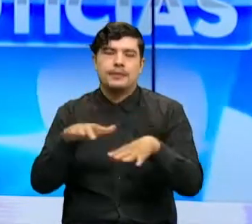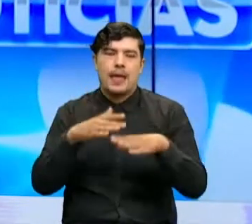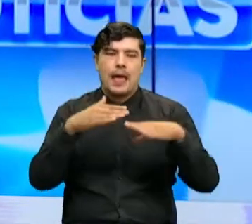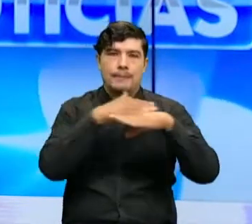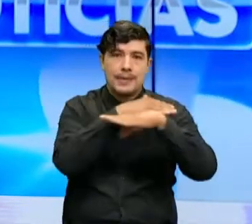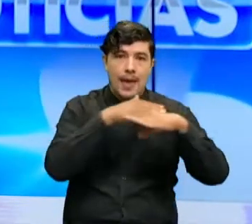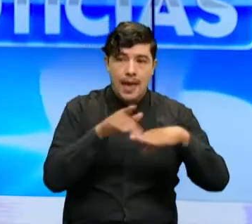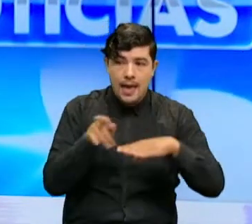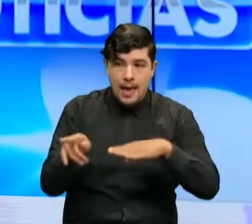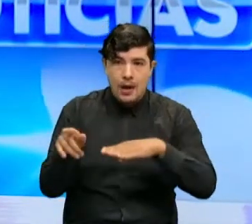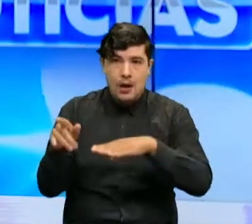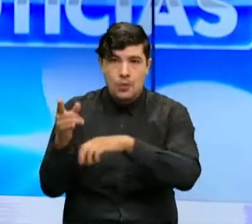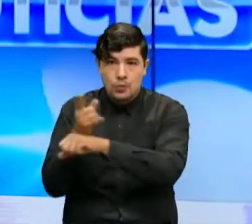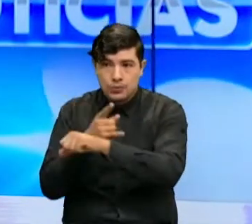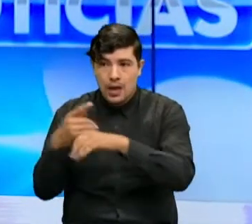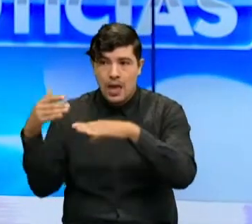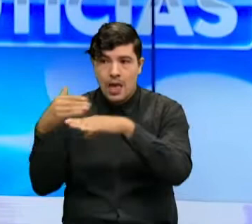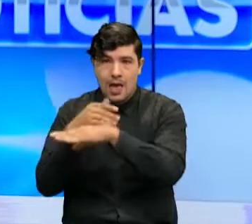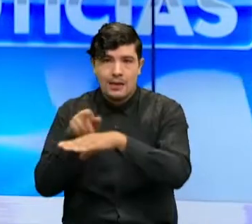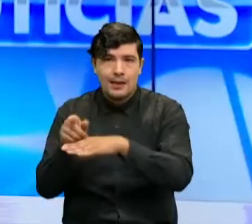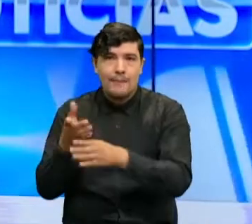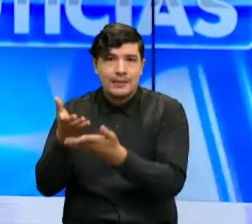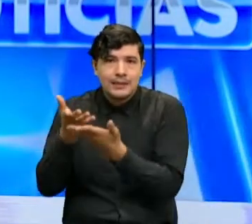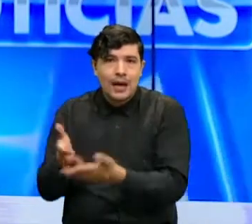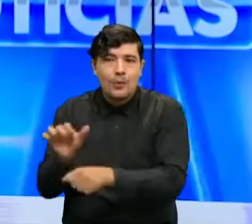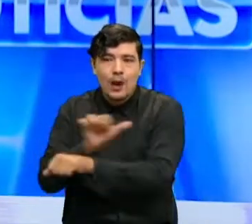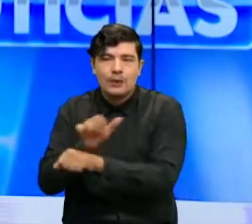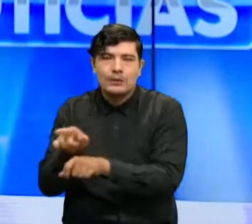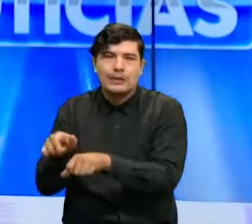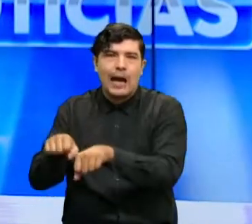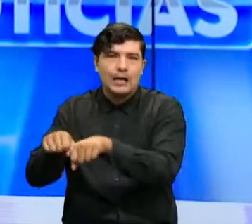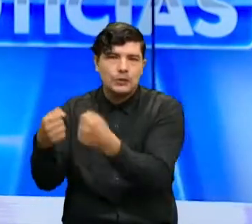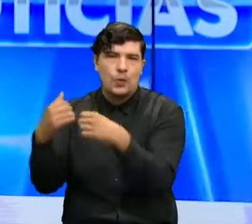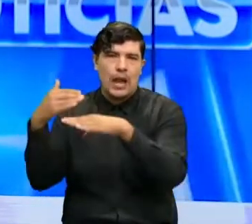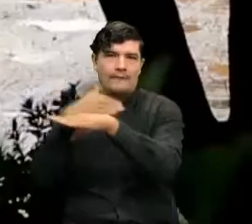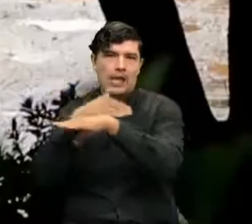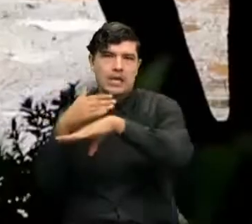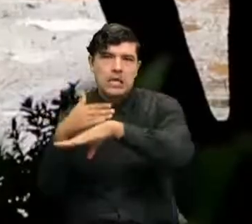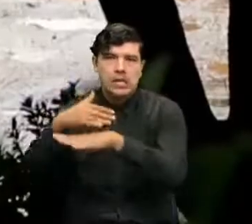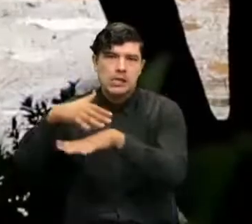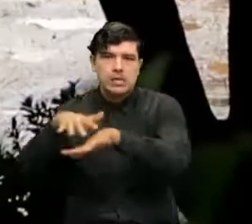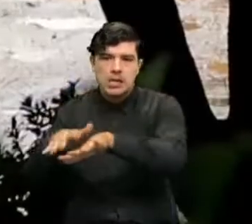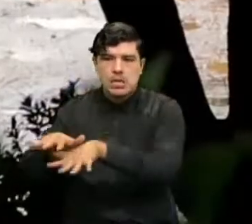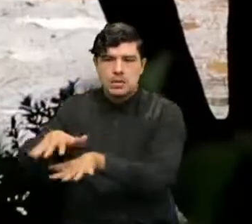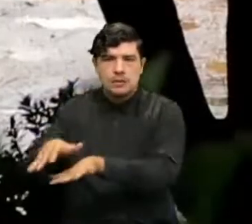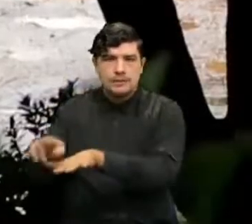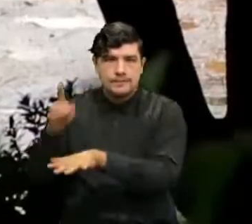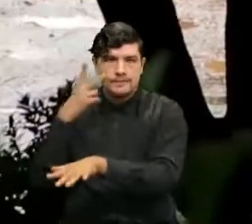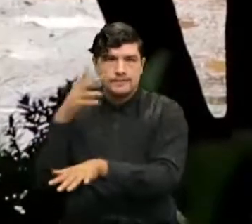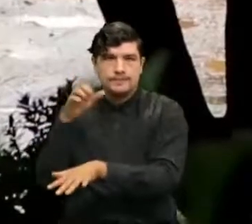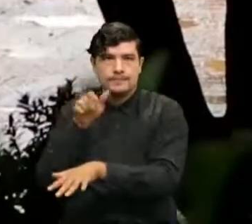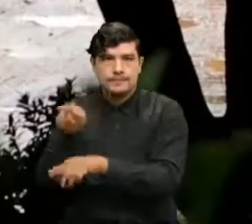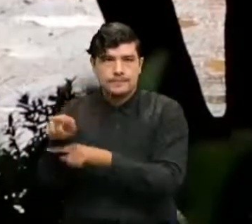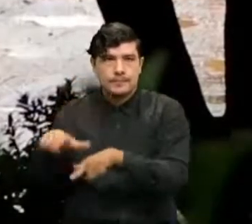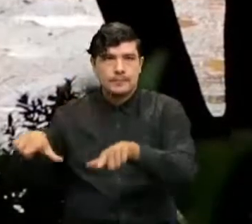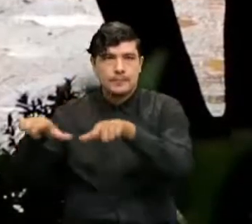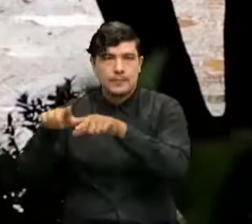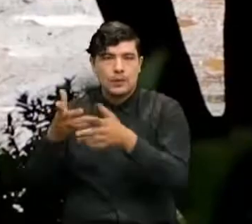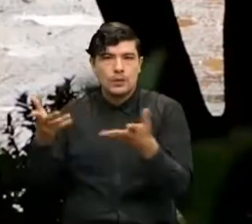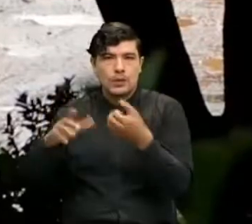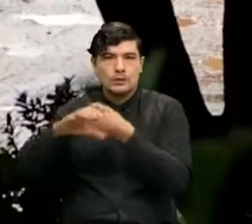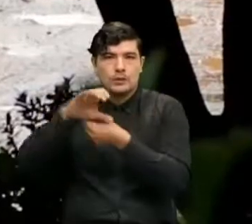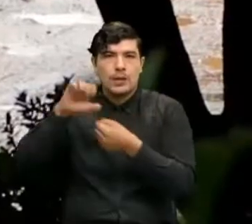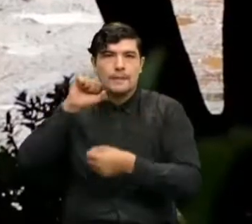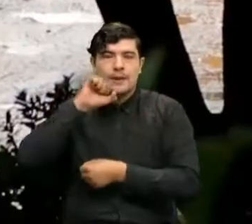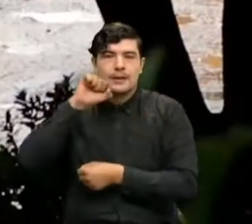fecha, dicen, nadie responde y la comunidad asegura que no sabe a dónde acudir. Este es el panorama de una vía en un sector en Barranca